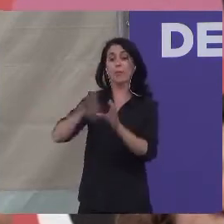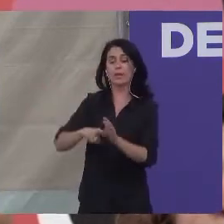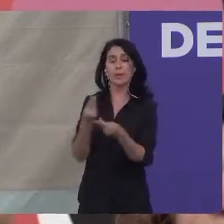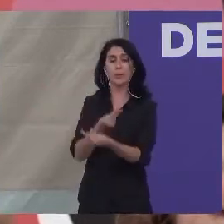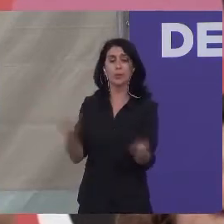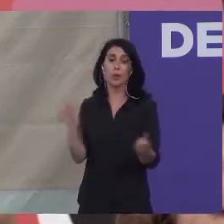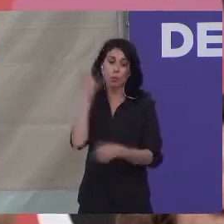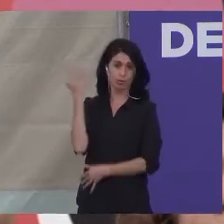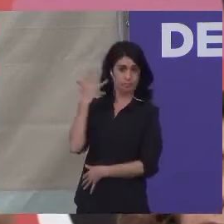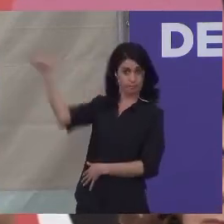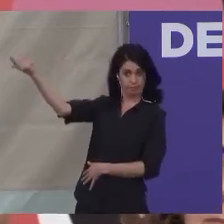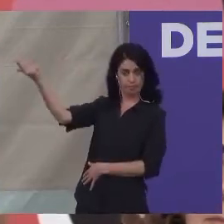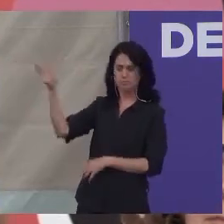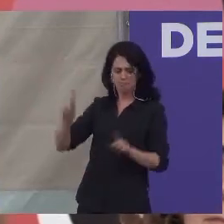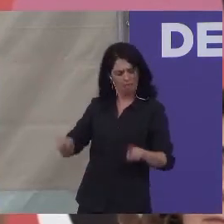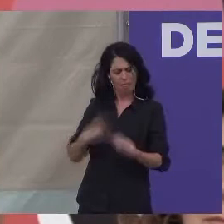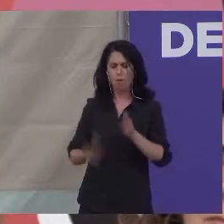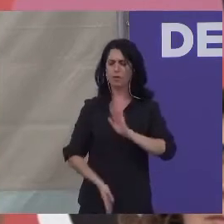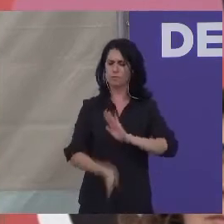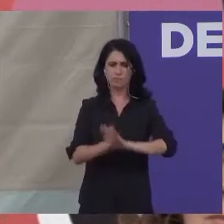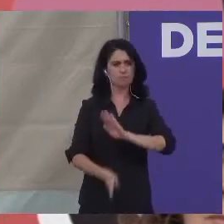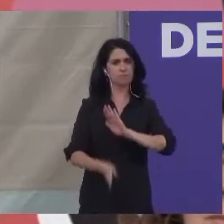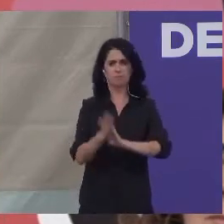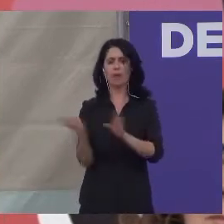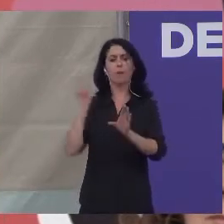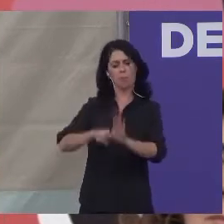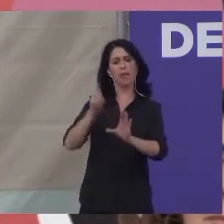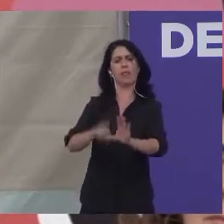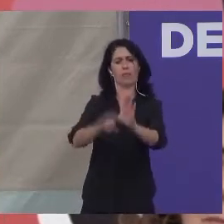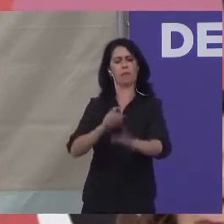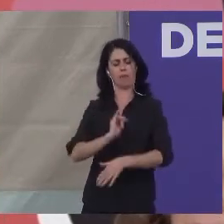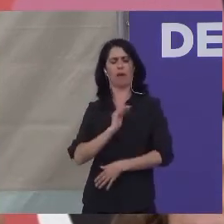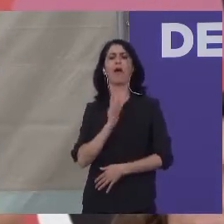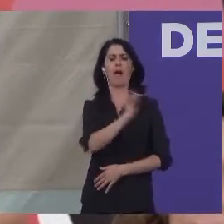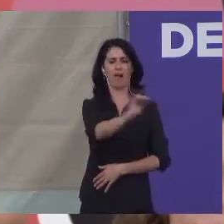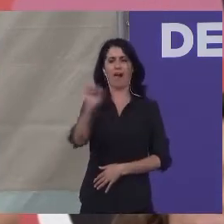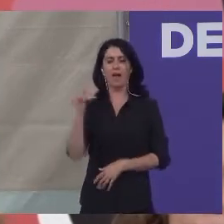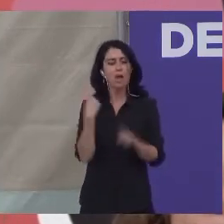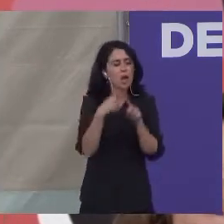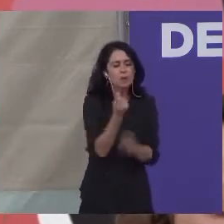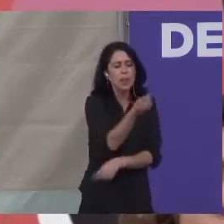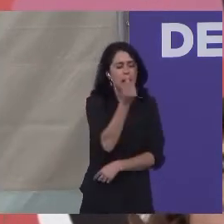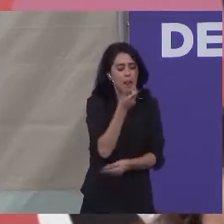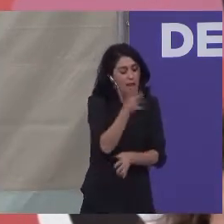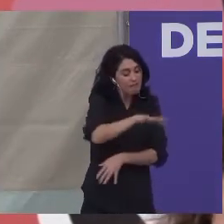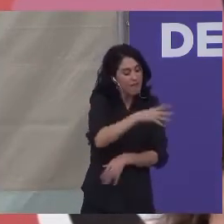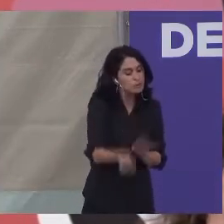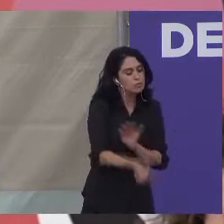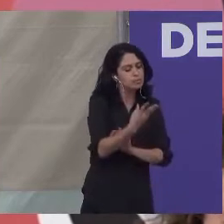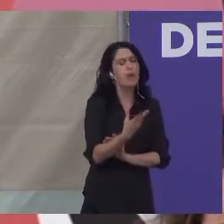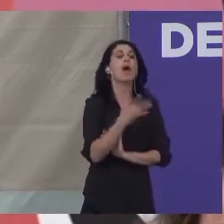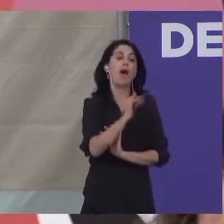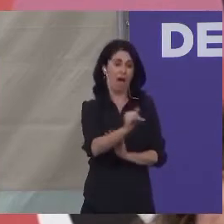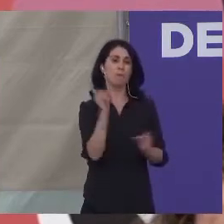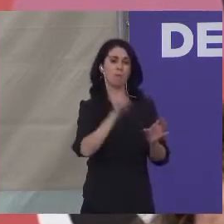robaron. Aún así seguimos teniéndola, seguimos haciendo esa participación en cada pequeña cosa que se hace en los barrios, en